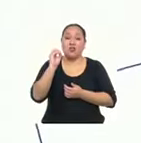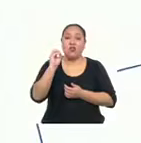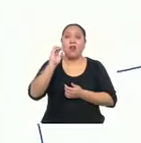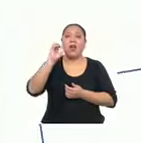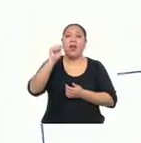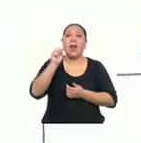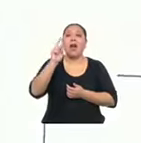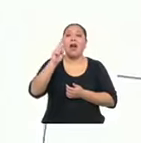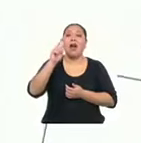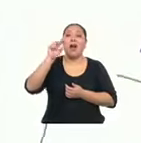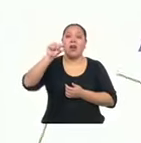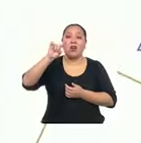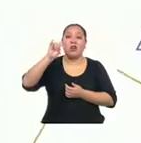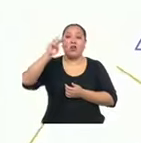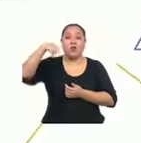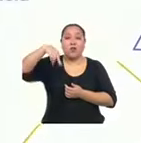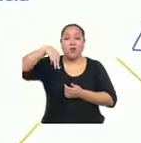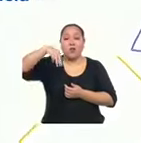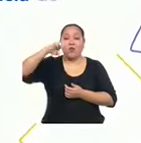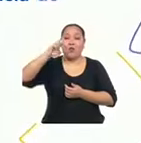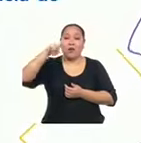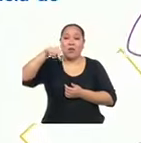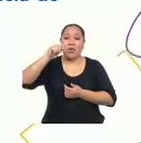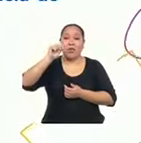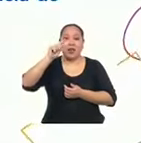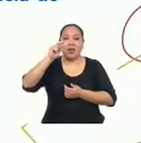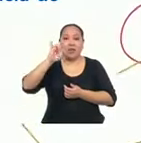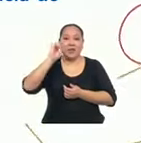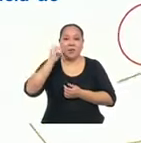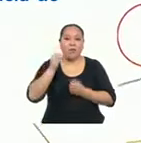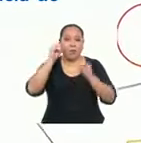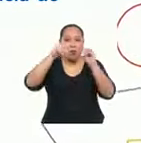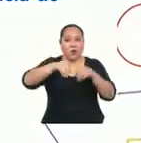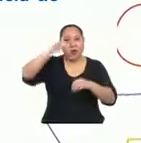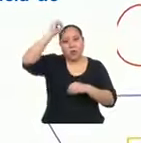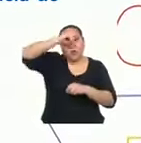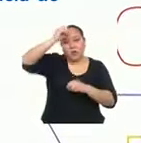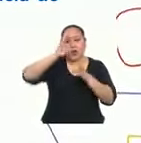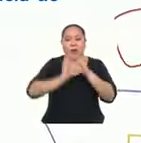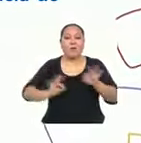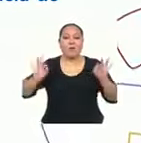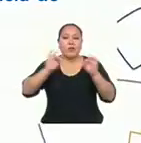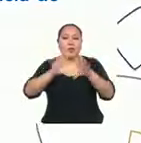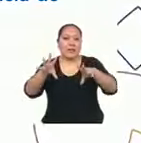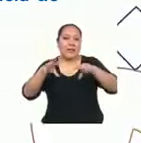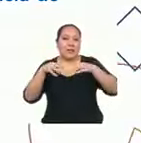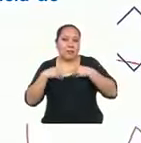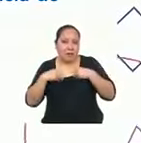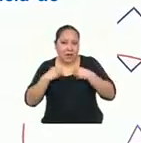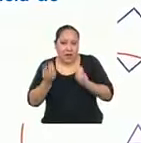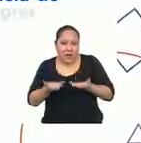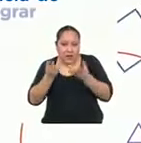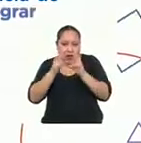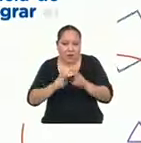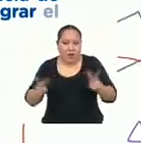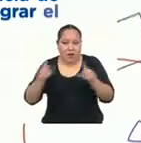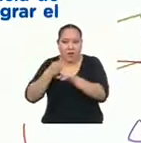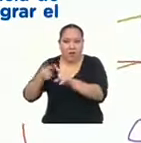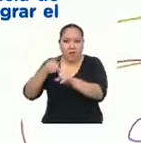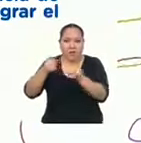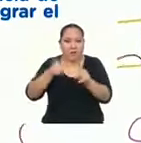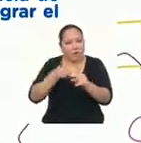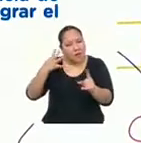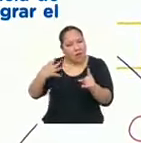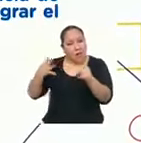sustenten su postura sobre la importancia de aceptar y valorar la diversidad para lograr el